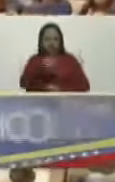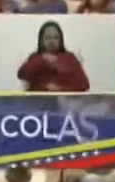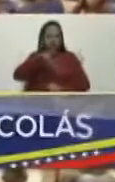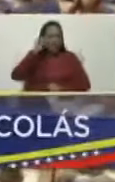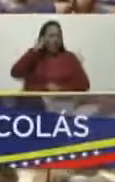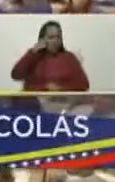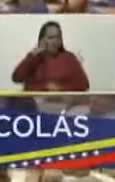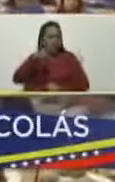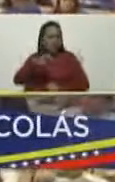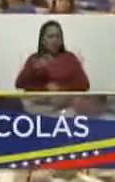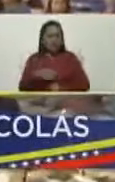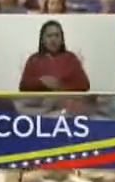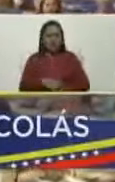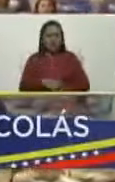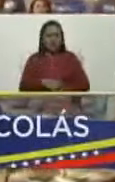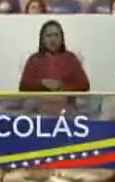amenaza?